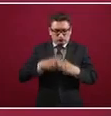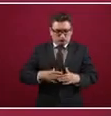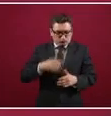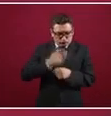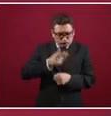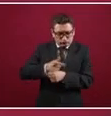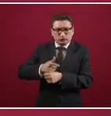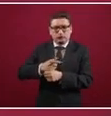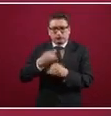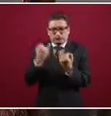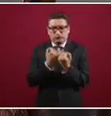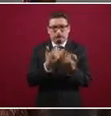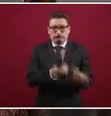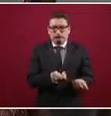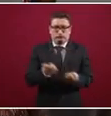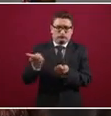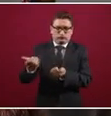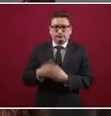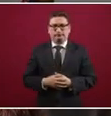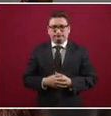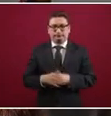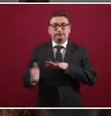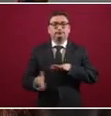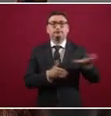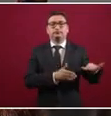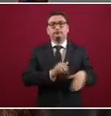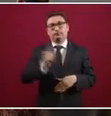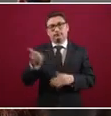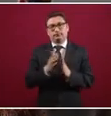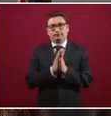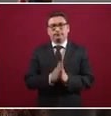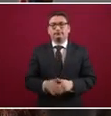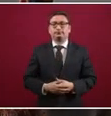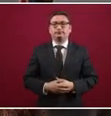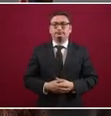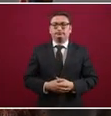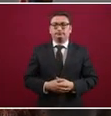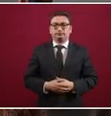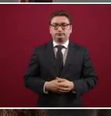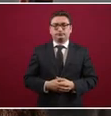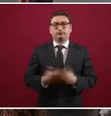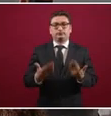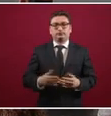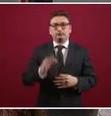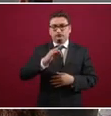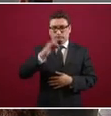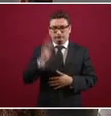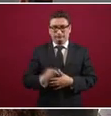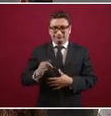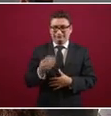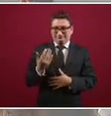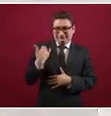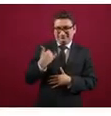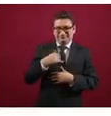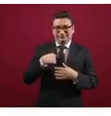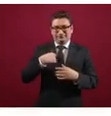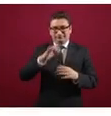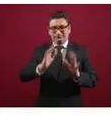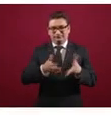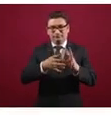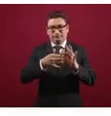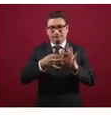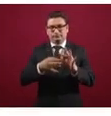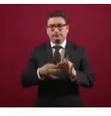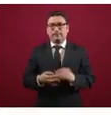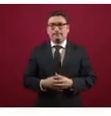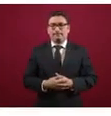y la entrega de cuerpos la siguiente por favor ahí está el porcentaje del queme al que me he referido